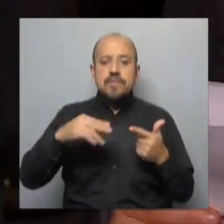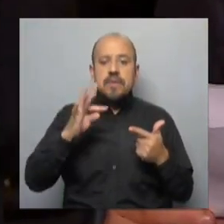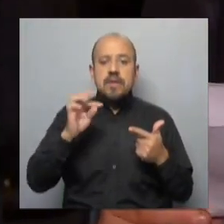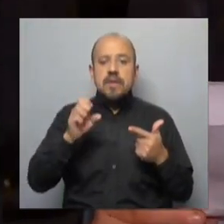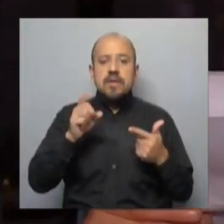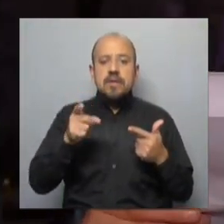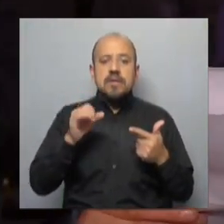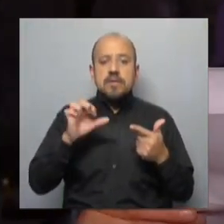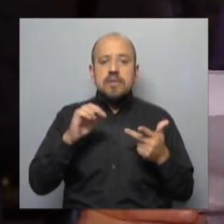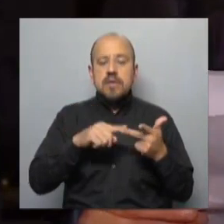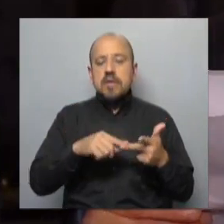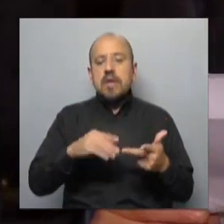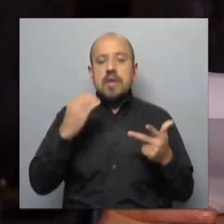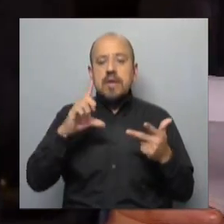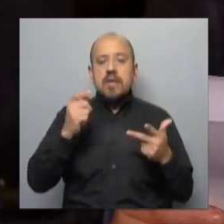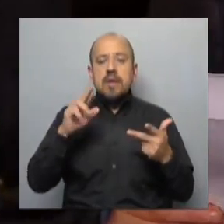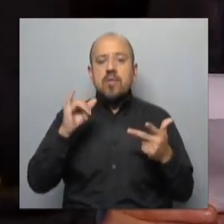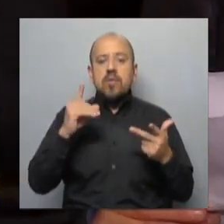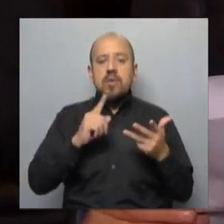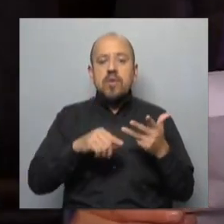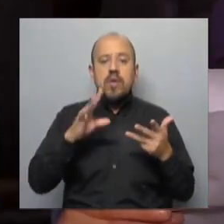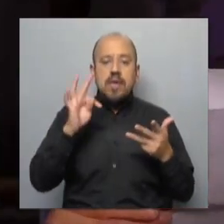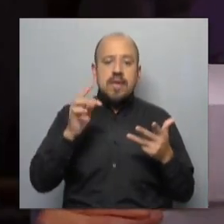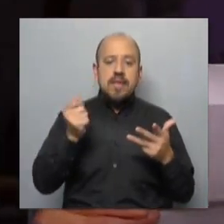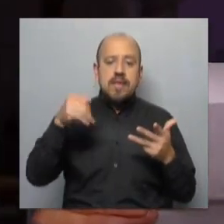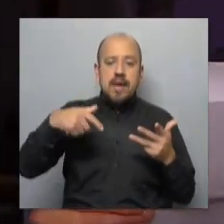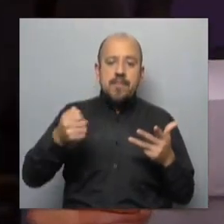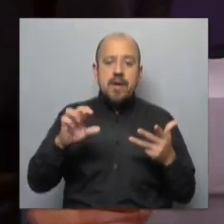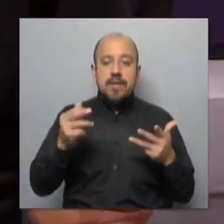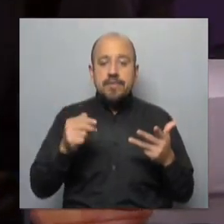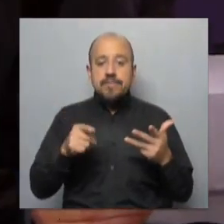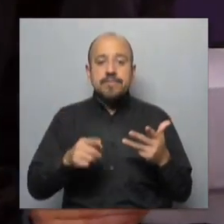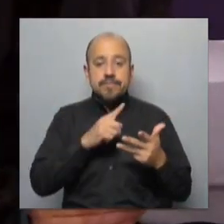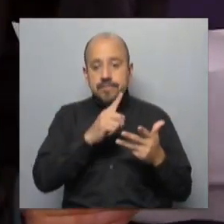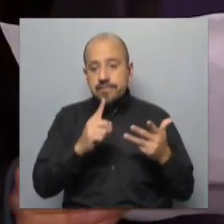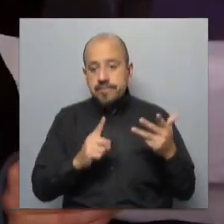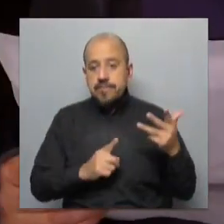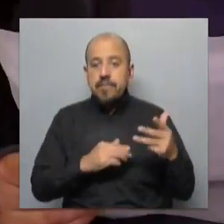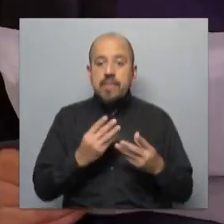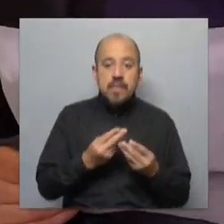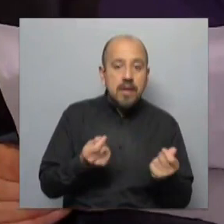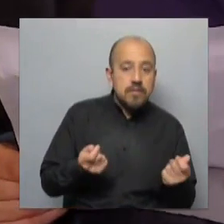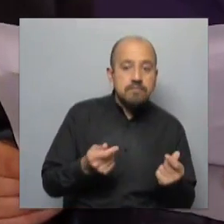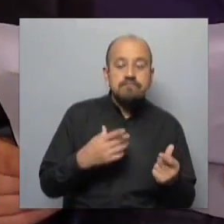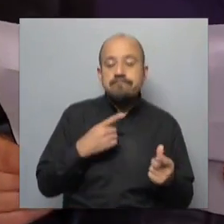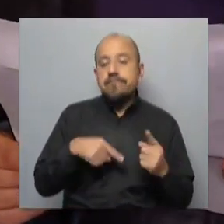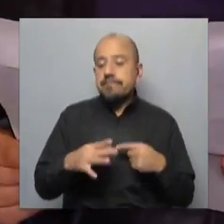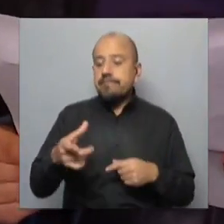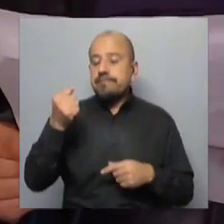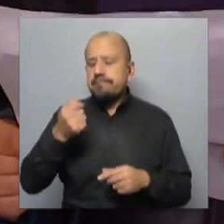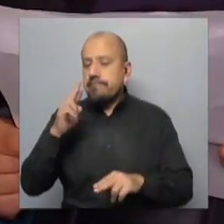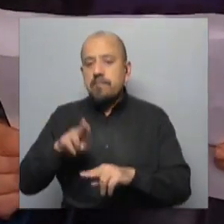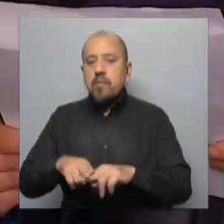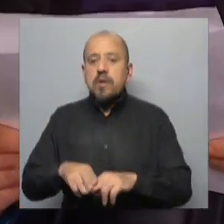escudero la vida de arrascaeta y tamara borges algunas de ellas estuvieron desaparecidas y fueron encontradas sin vida mucho